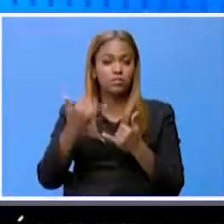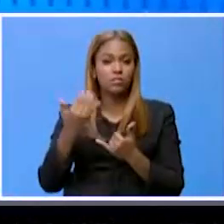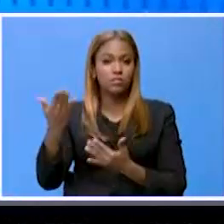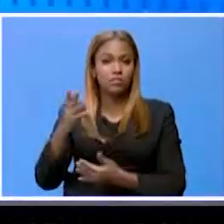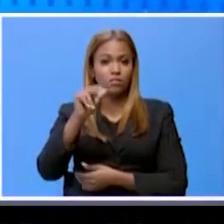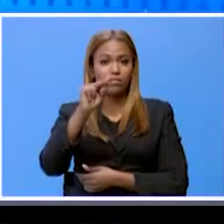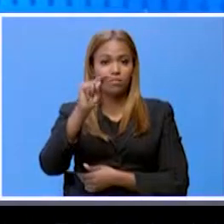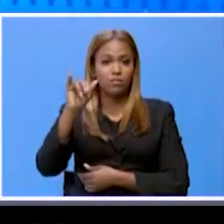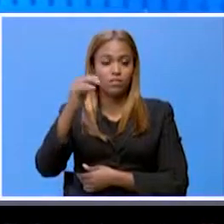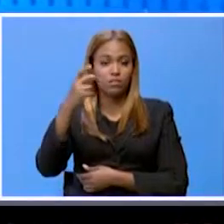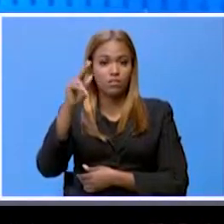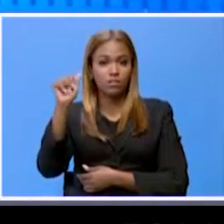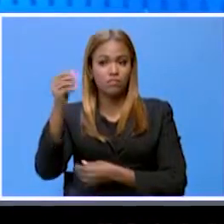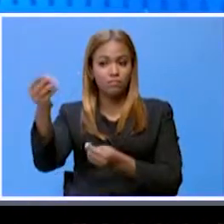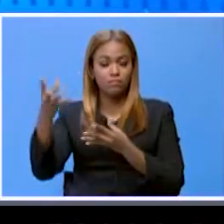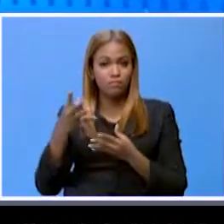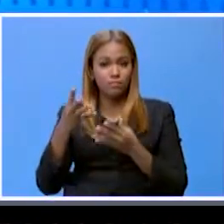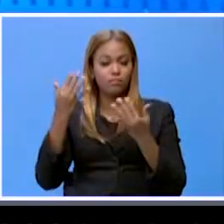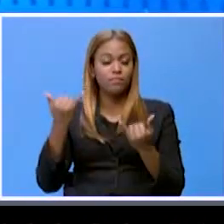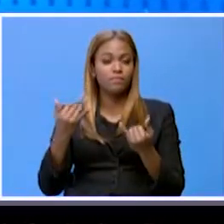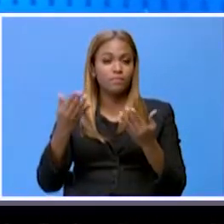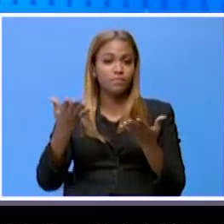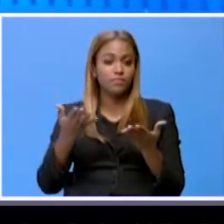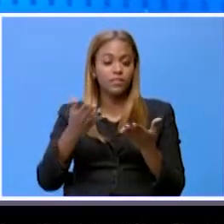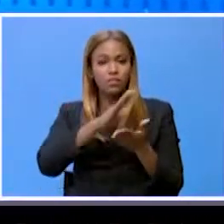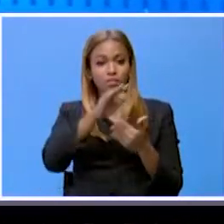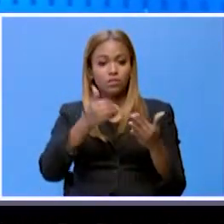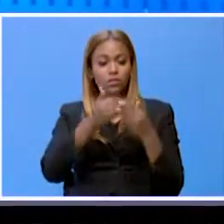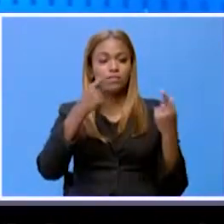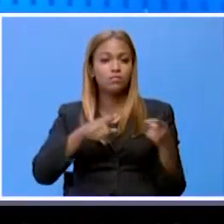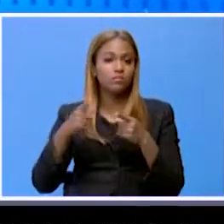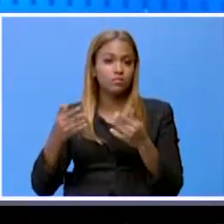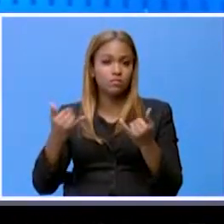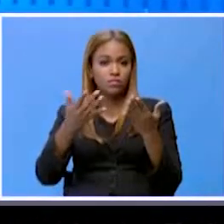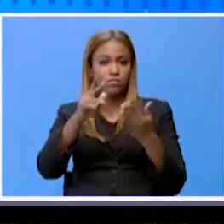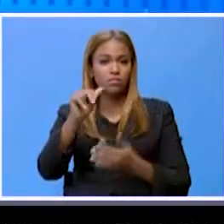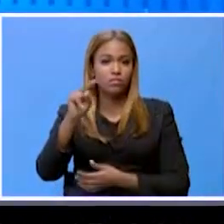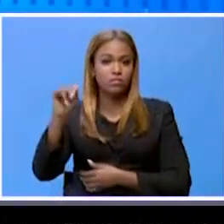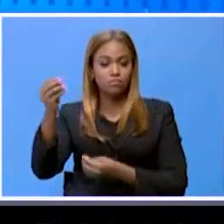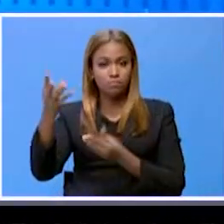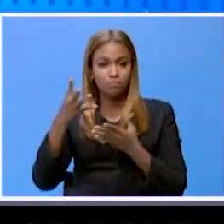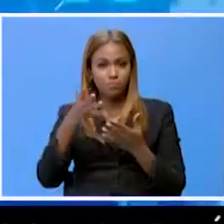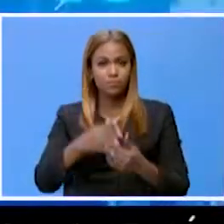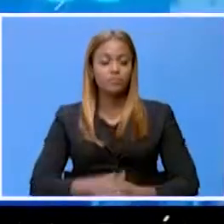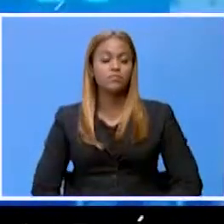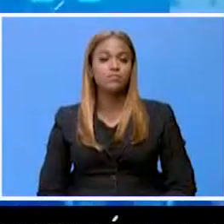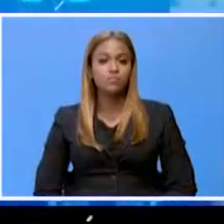compañero Ronnie Heredia en directo nos comparte los detalles. Paso contigo, Ronnie, adelante.